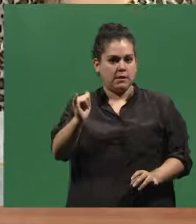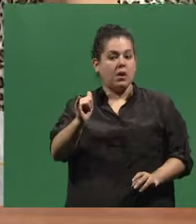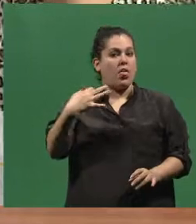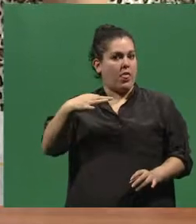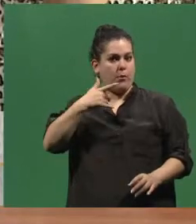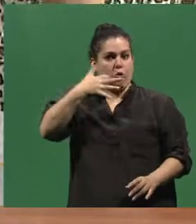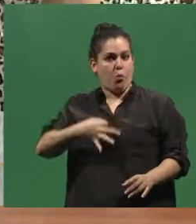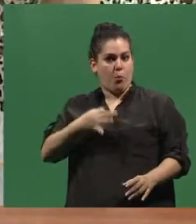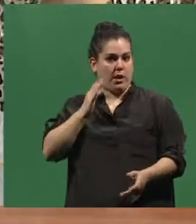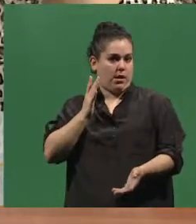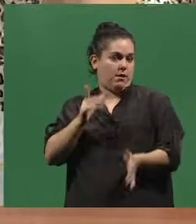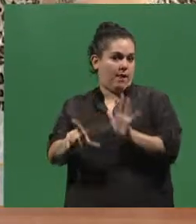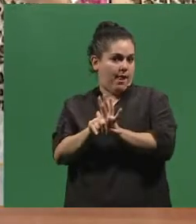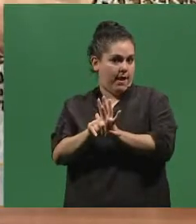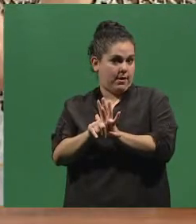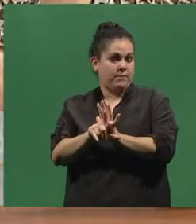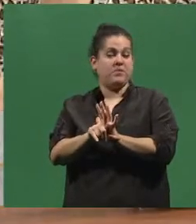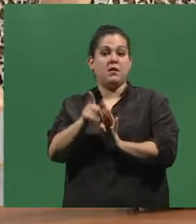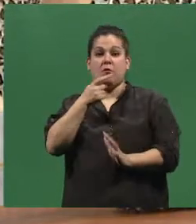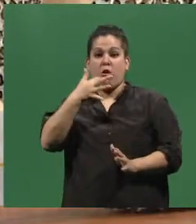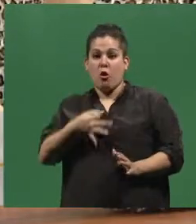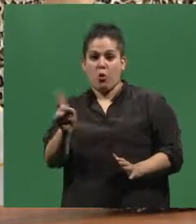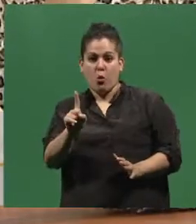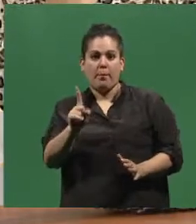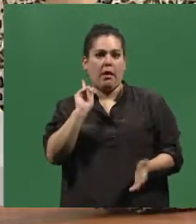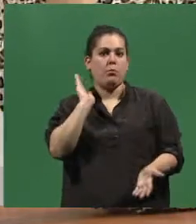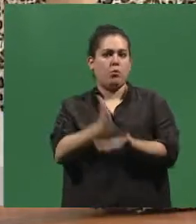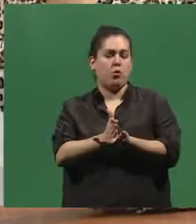cumplir con la ley. Después hay multas que van desde 1.000 a